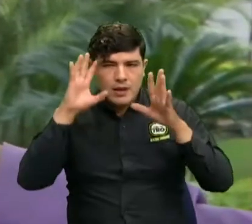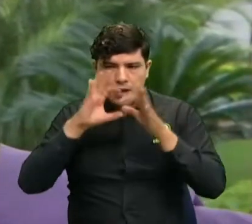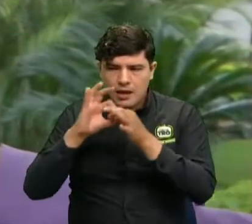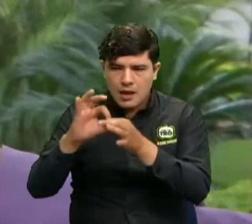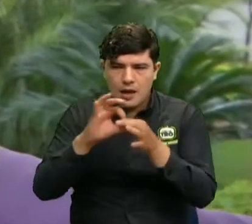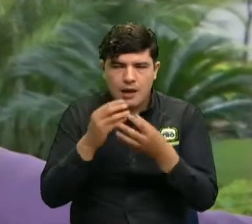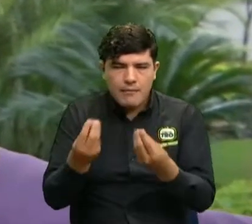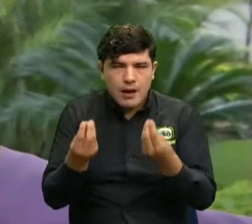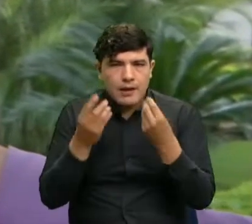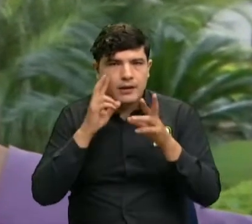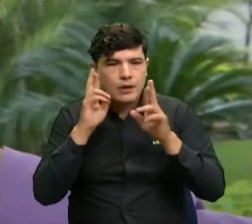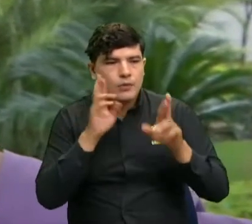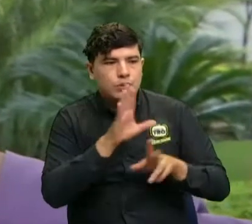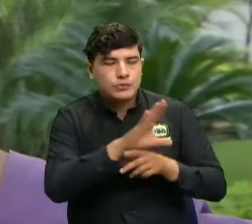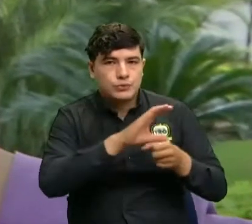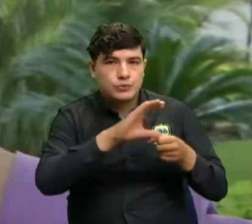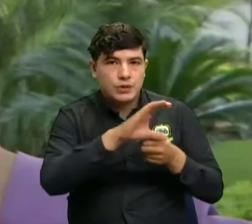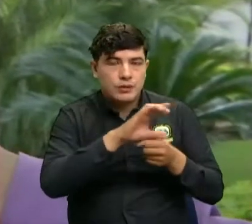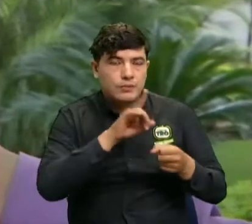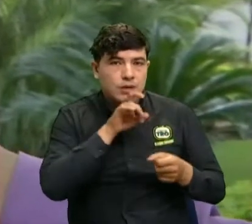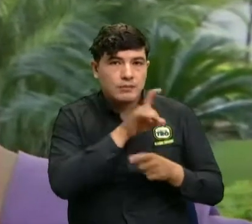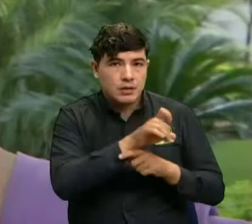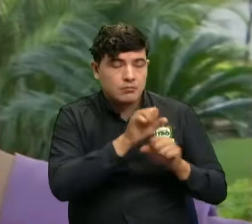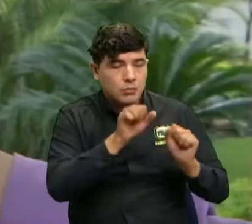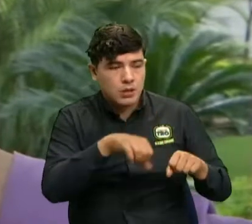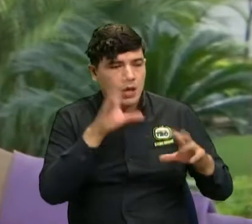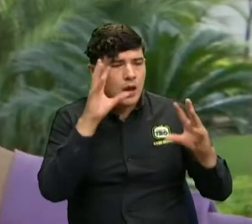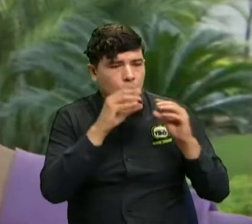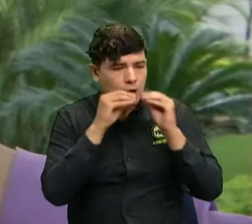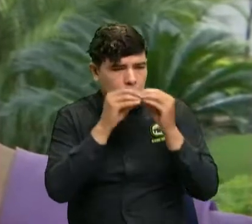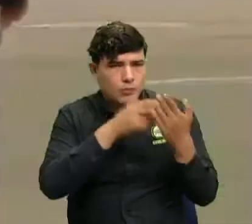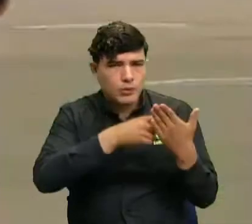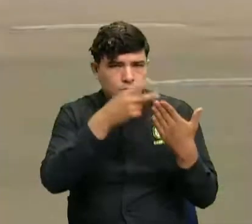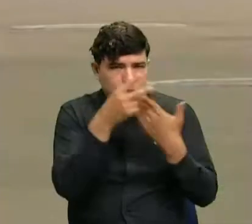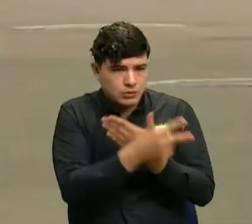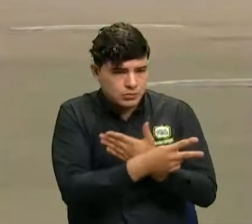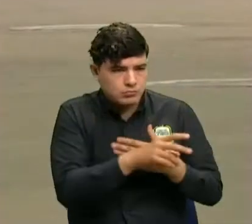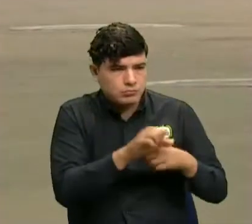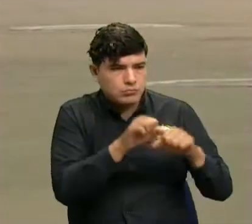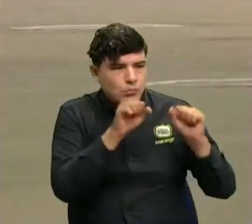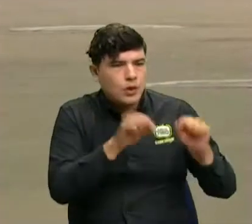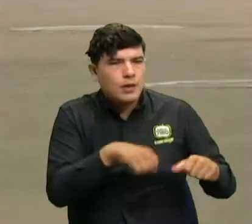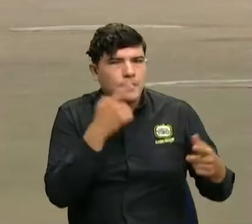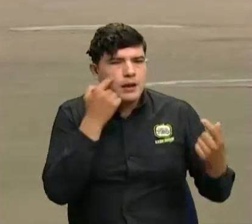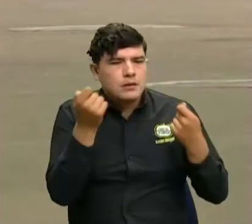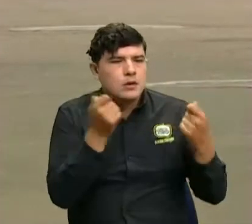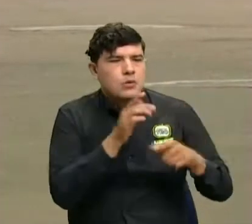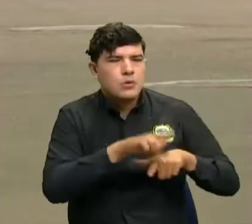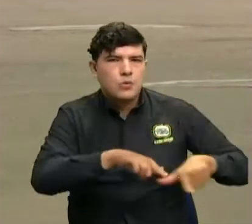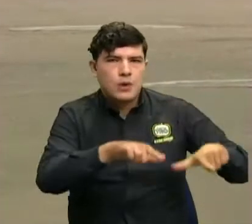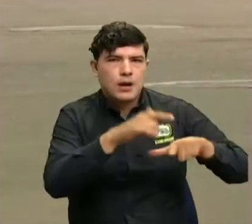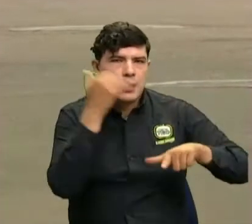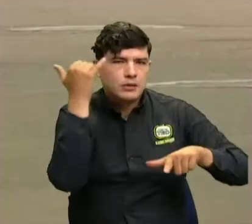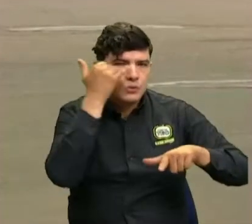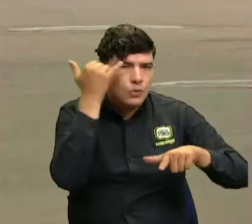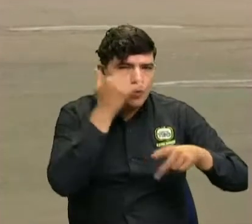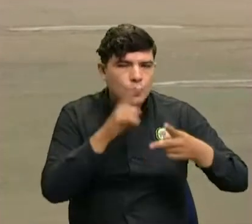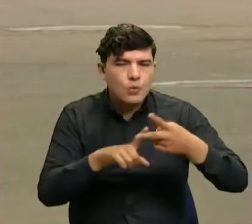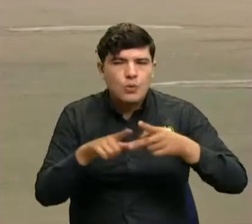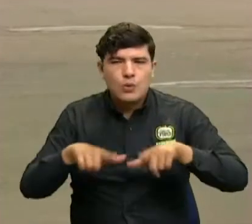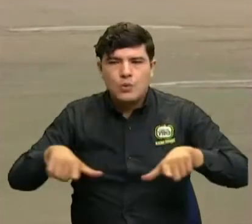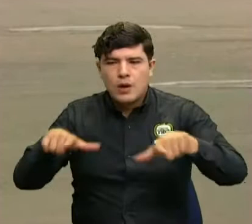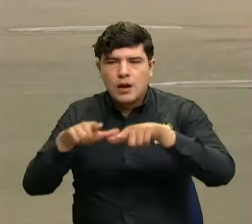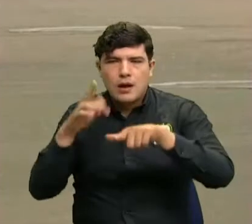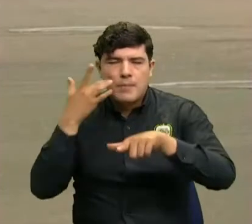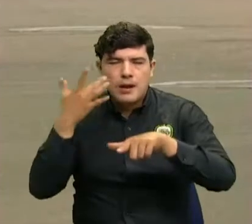en la ciudad de Bucaramanga un proyecto de acuerdo que regule todas las zonas de estacionamiento regulada. Estas son zonas azules, zonas amarillas para los